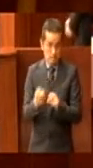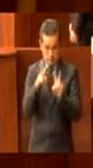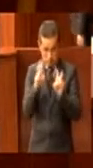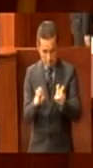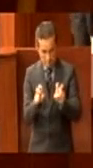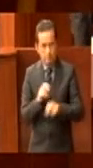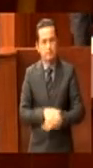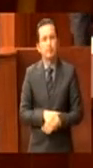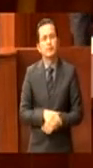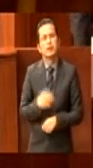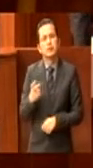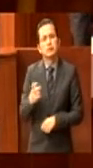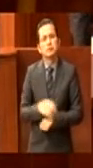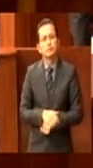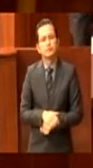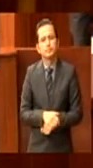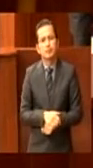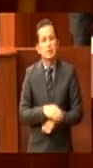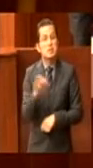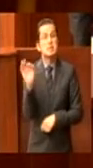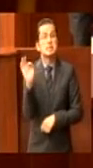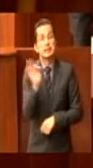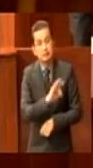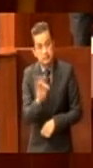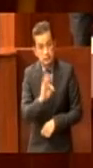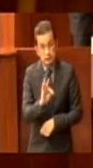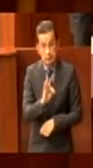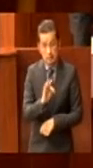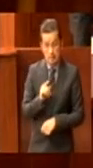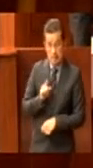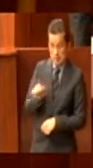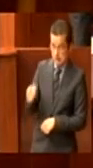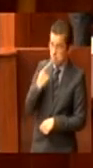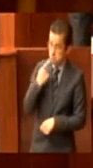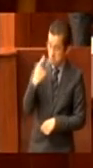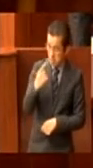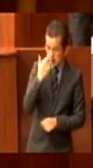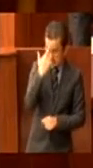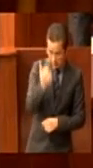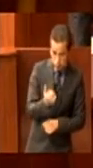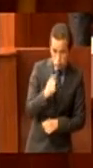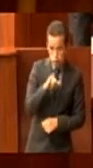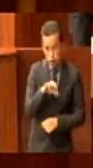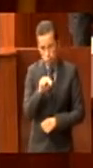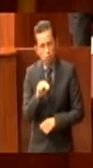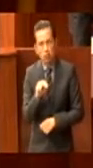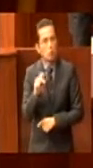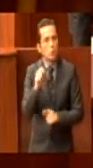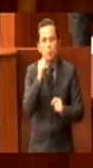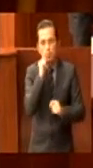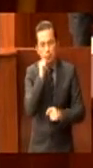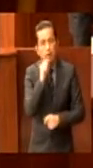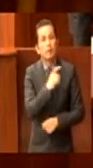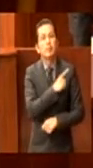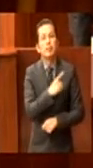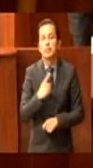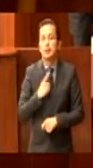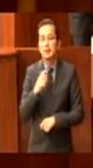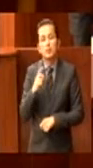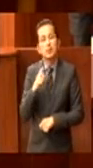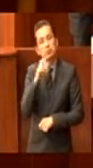independencia de que le asista la razón al promovente es necesario activar el protocolo